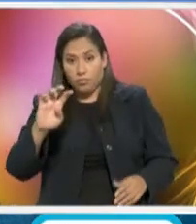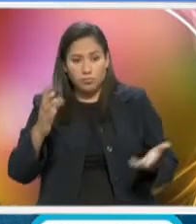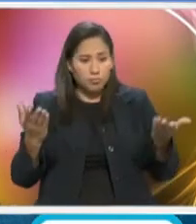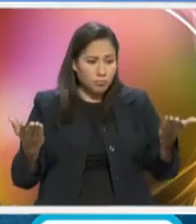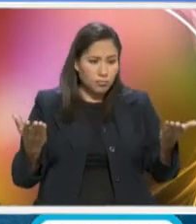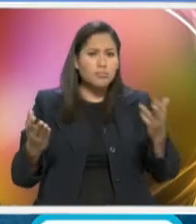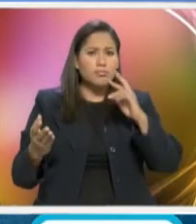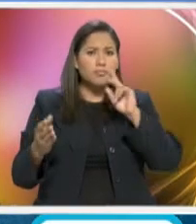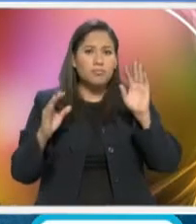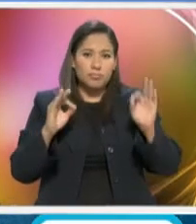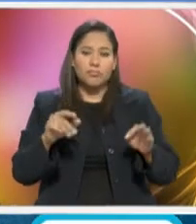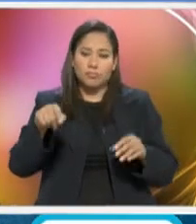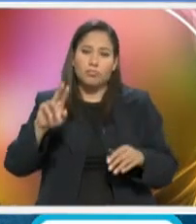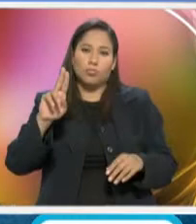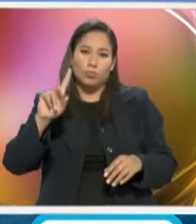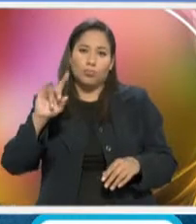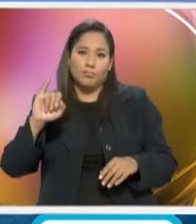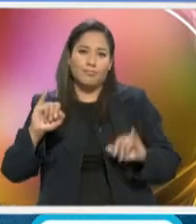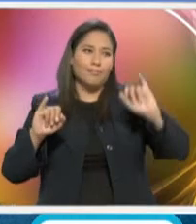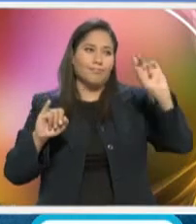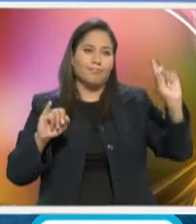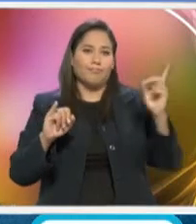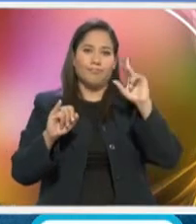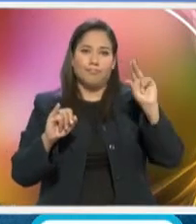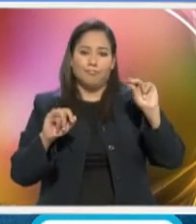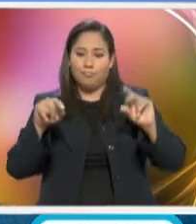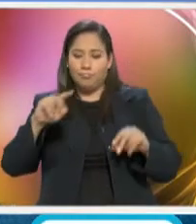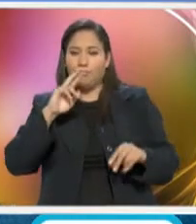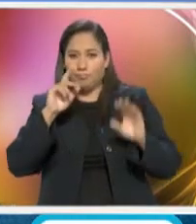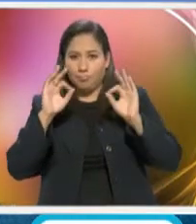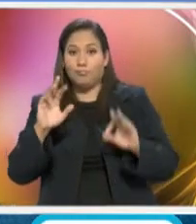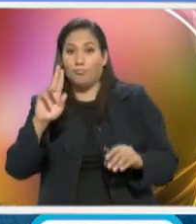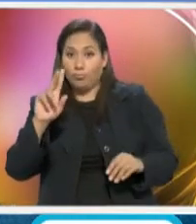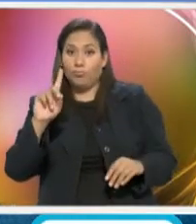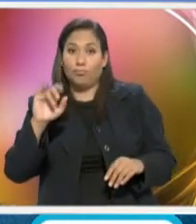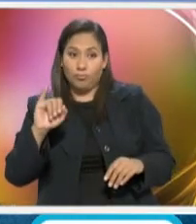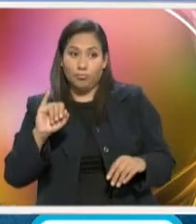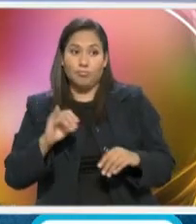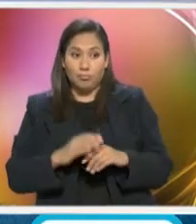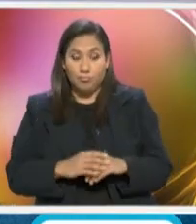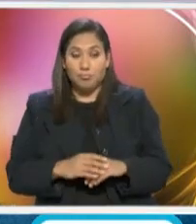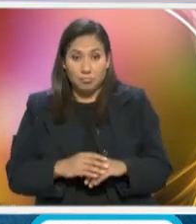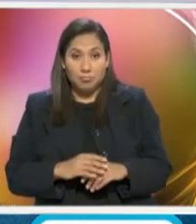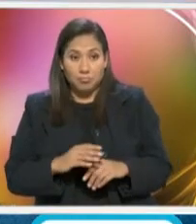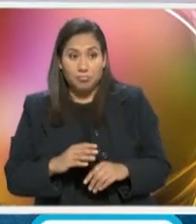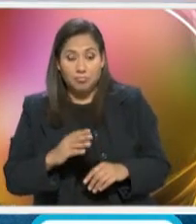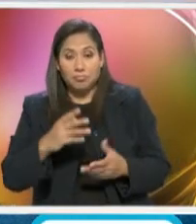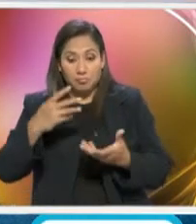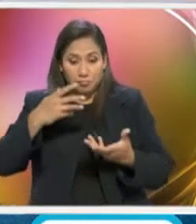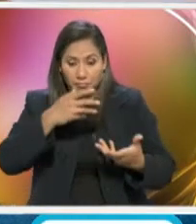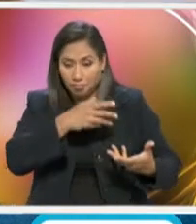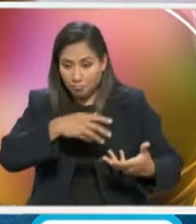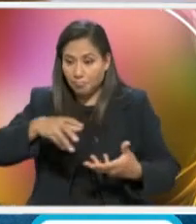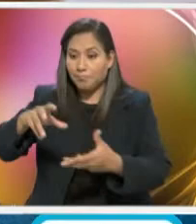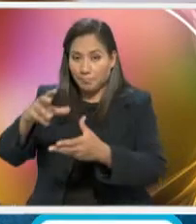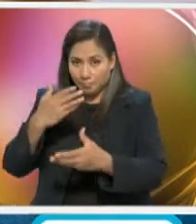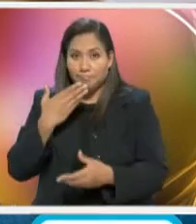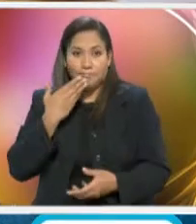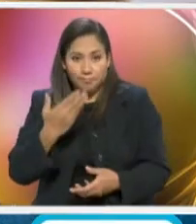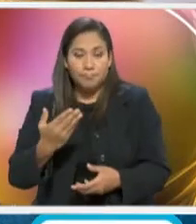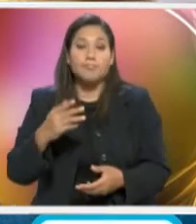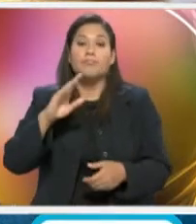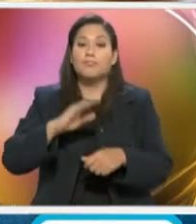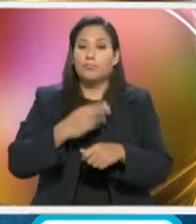mejor? Las Sin UDIs. duda las UDIs, ¿no? Sin duda las UDIs, ¿no? Las UDIs. Exacto, entonces Buena inversión. hubiera sido buena inversión. Entonces, por eso